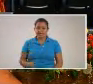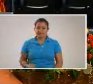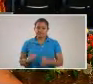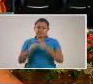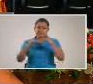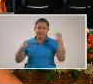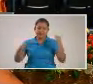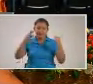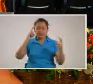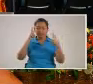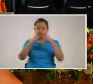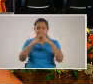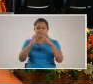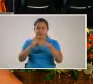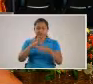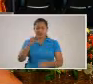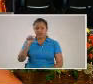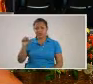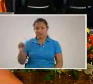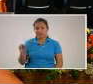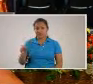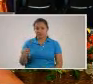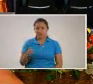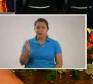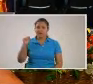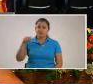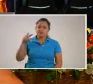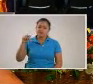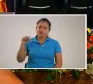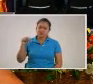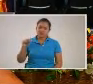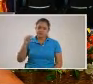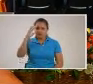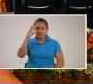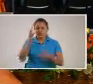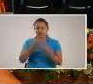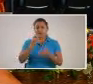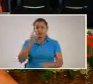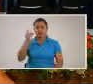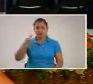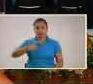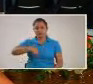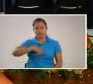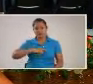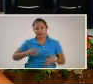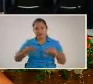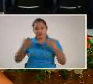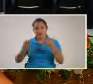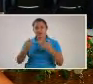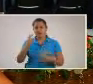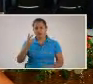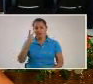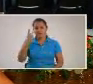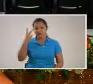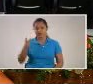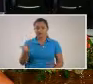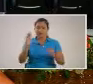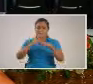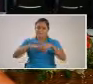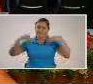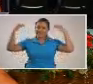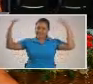conocimiento acerca de esto, sino sencillamente creo que el Señor nos va a ir dando una visión más amplia de